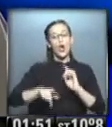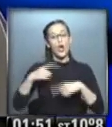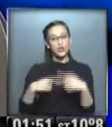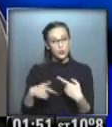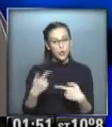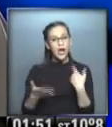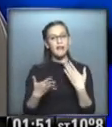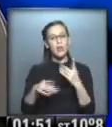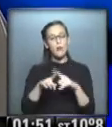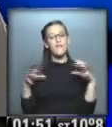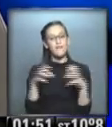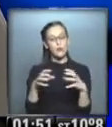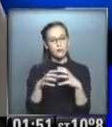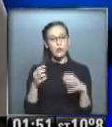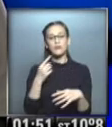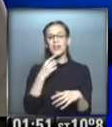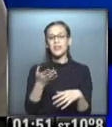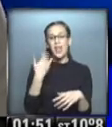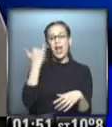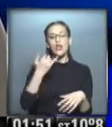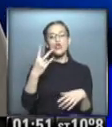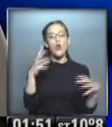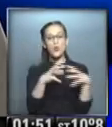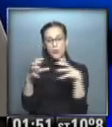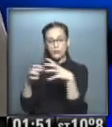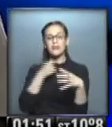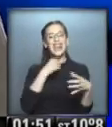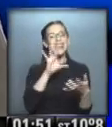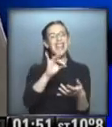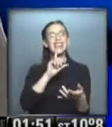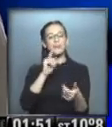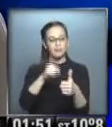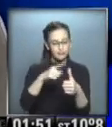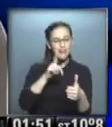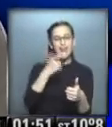ahora hablando de fútbol y les dije que había dos equipos que buscaban entrenadores. Por un lado